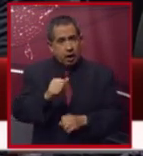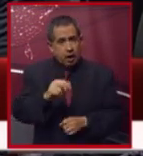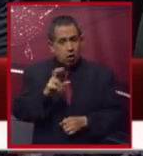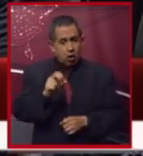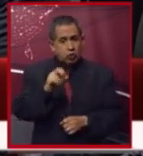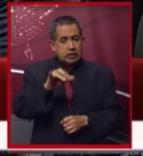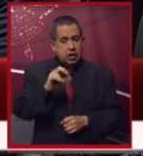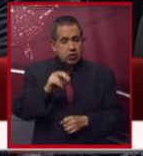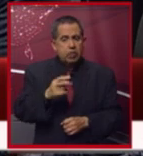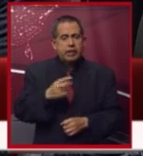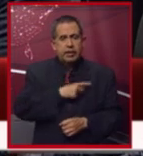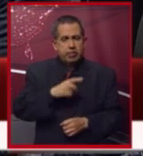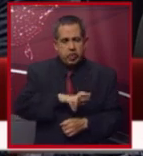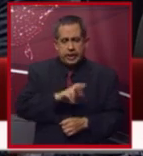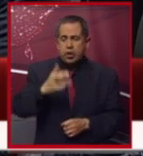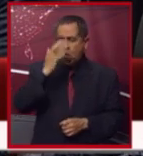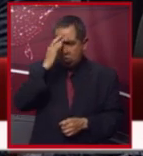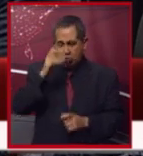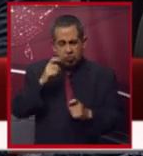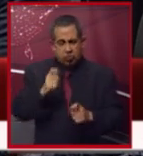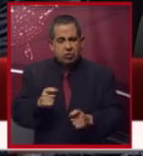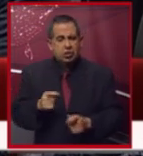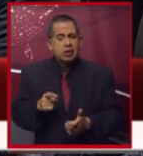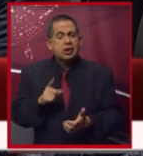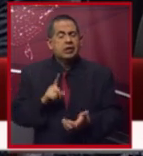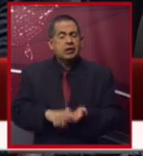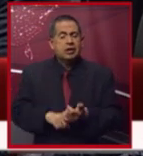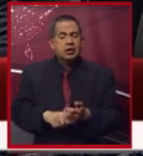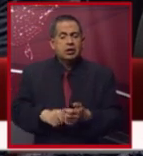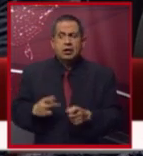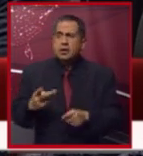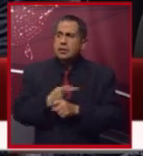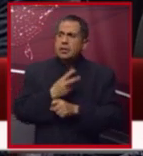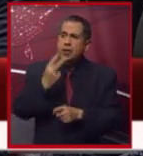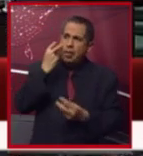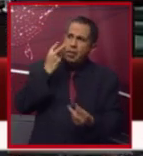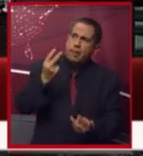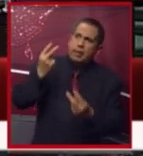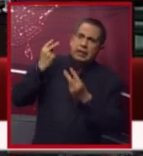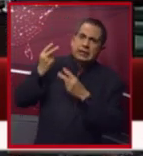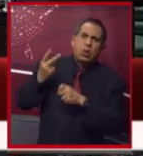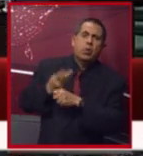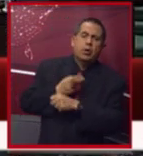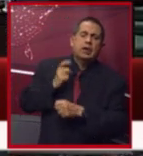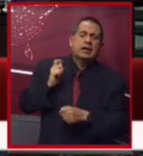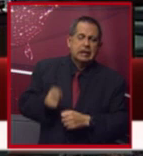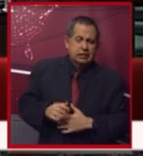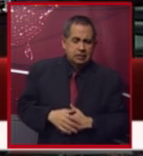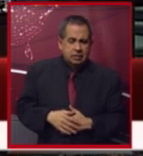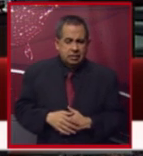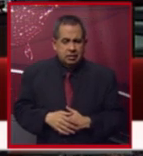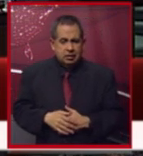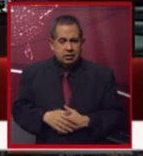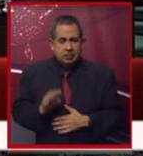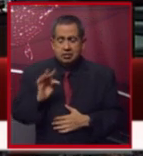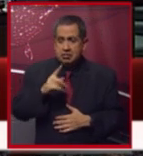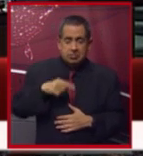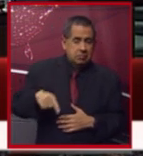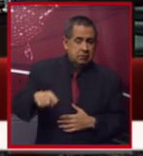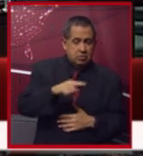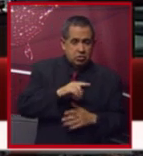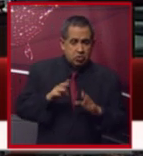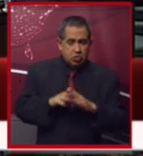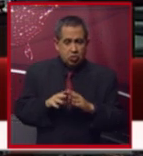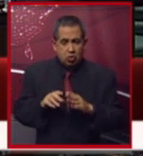reconozcamos nuestro pasado reciente. por medio tal vez